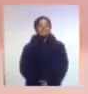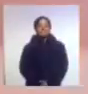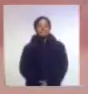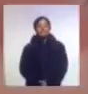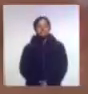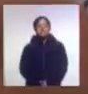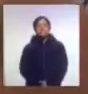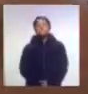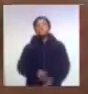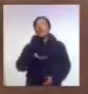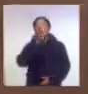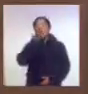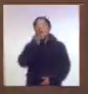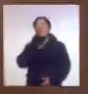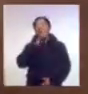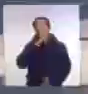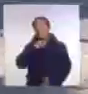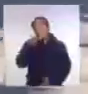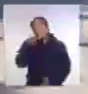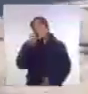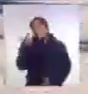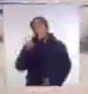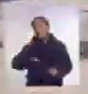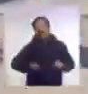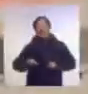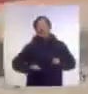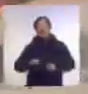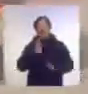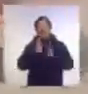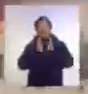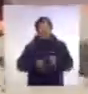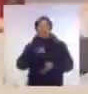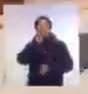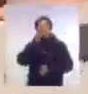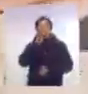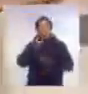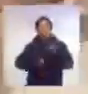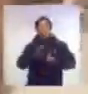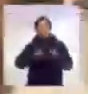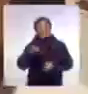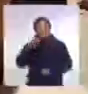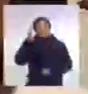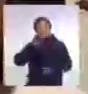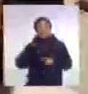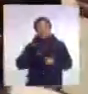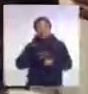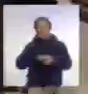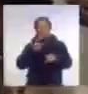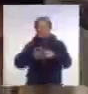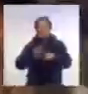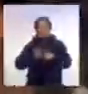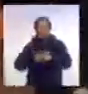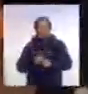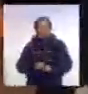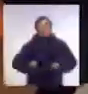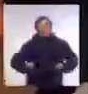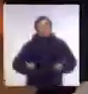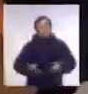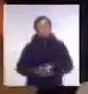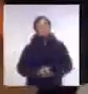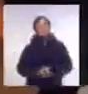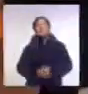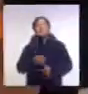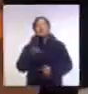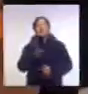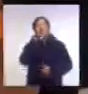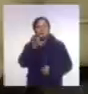Los malos hábitos alimenticios y la falta de actividad física son los principales factores para padecer sobrepeso y obesidad, condición que